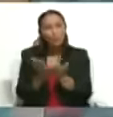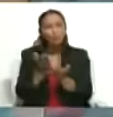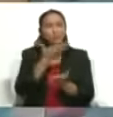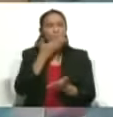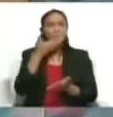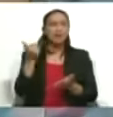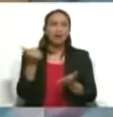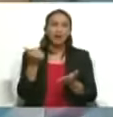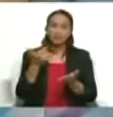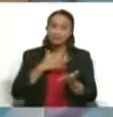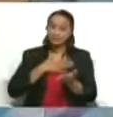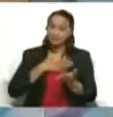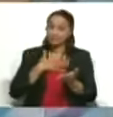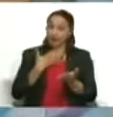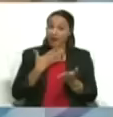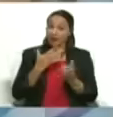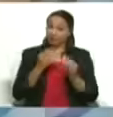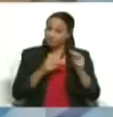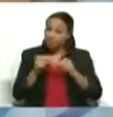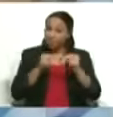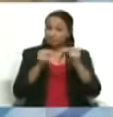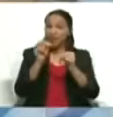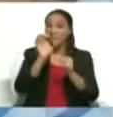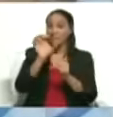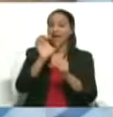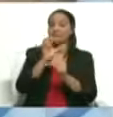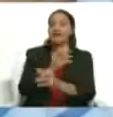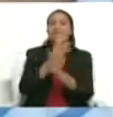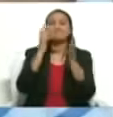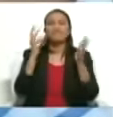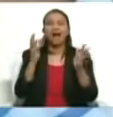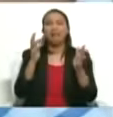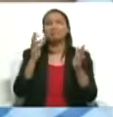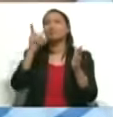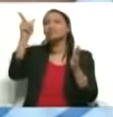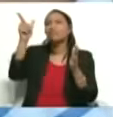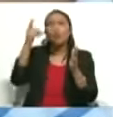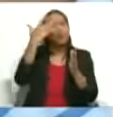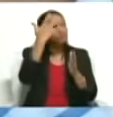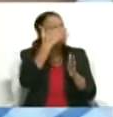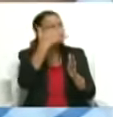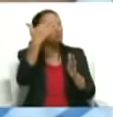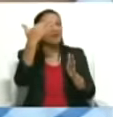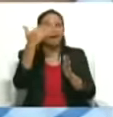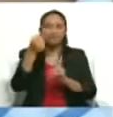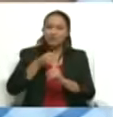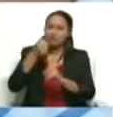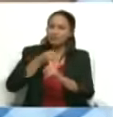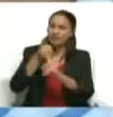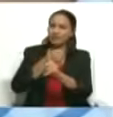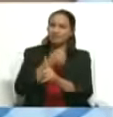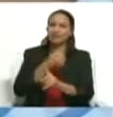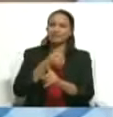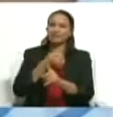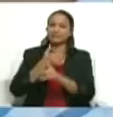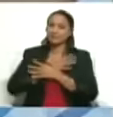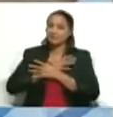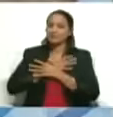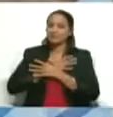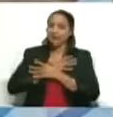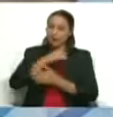seguir construyendo esta patria grande y hermosa que tanto soñaste y por la que tanto luchaste. Nuestra amada